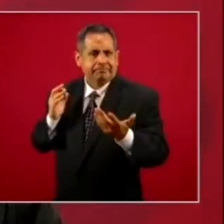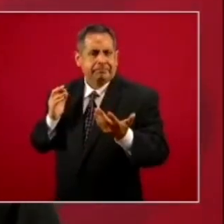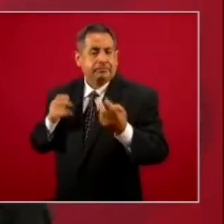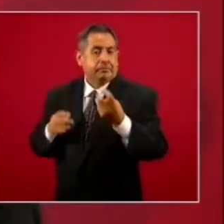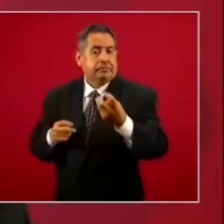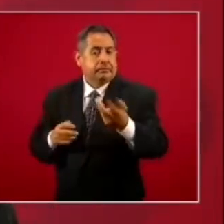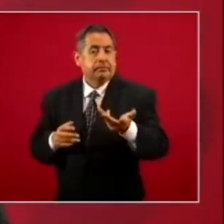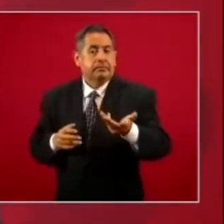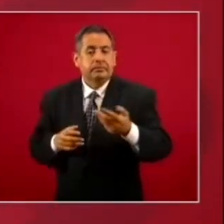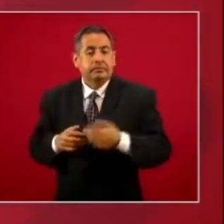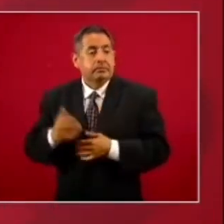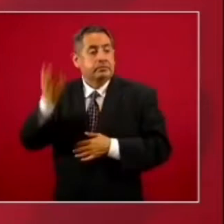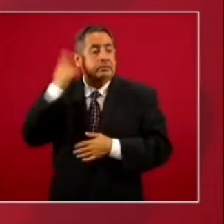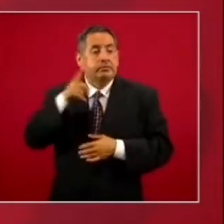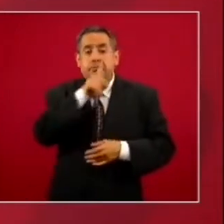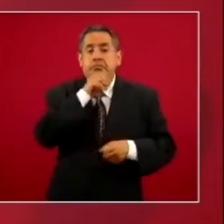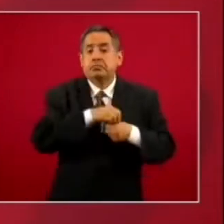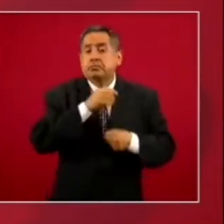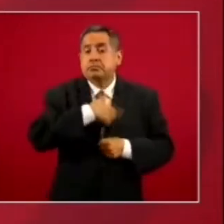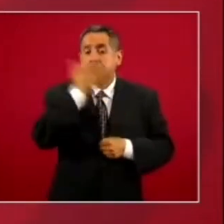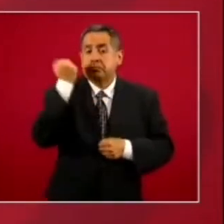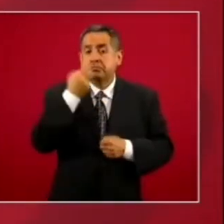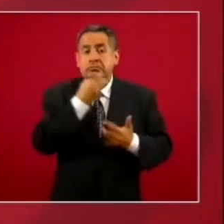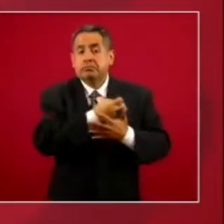porque esto no se sabía,